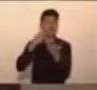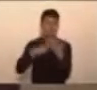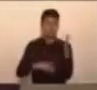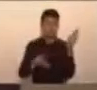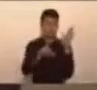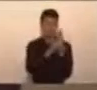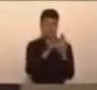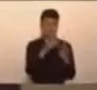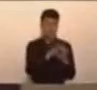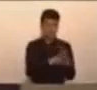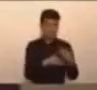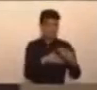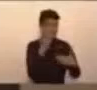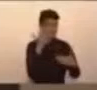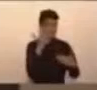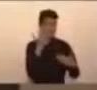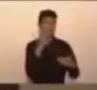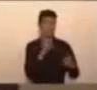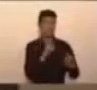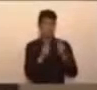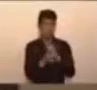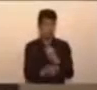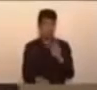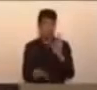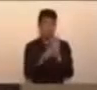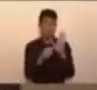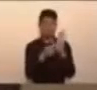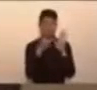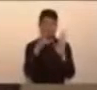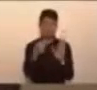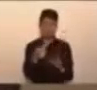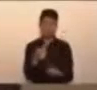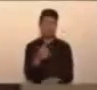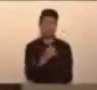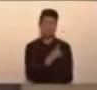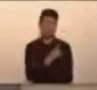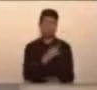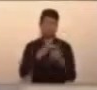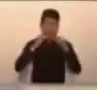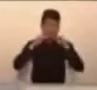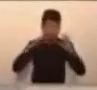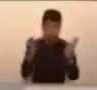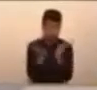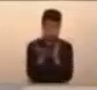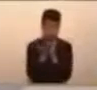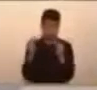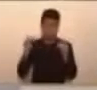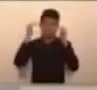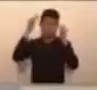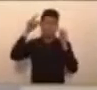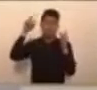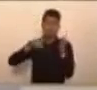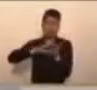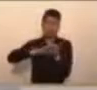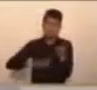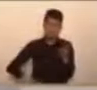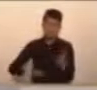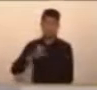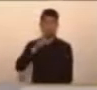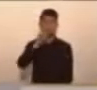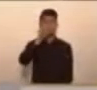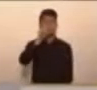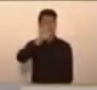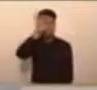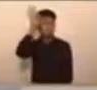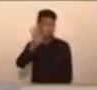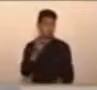proyecto de ley inicial. La ley establece que las instituciones públicas de educación superior deben hacer un descuento del 10%